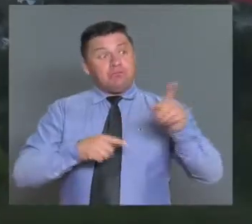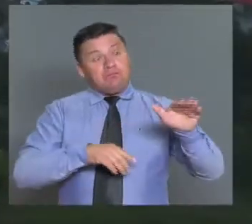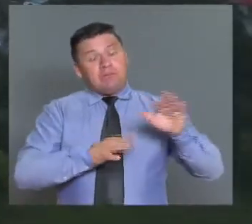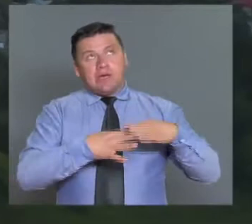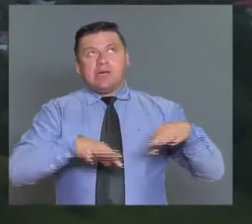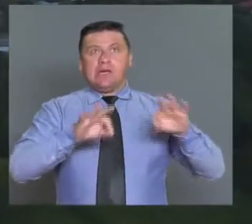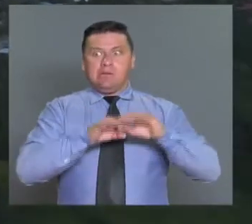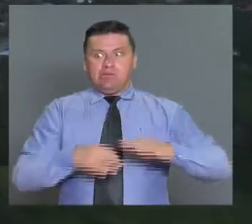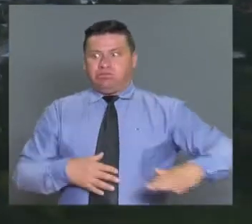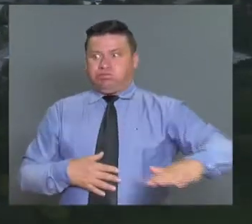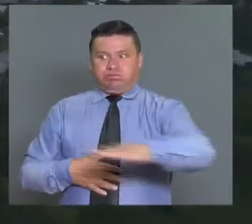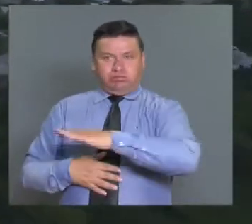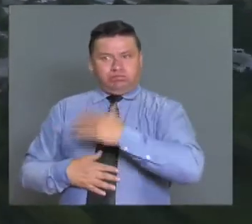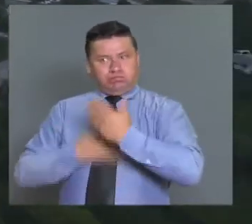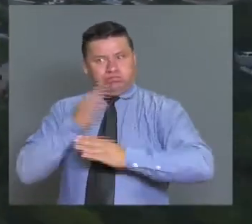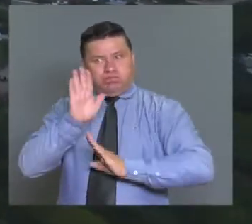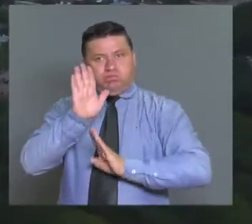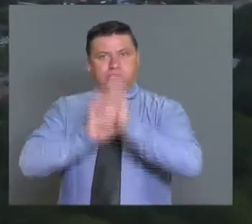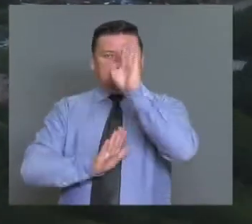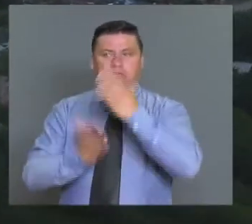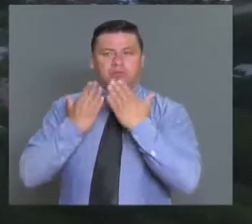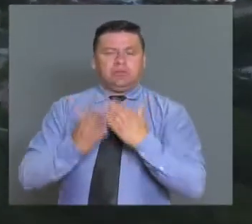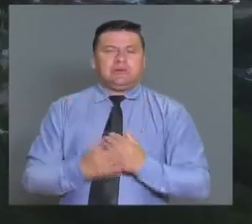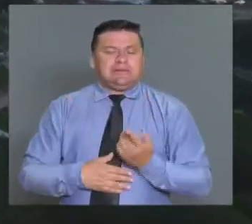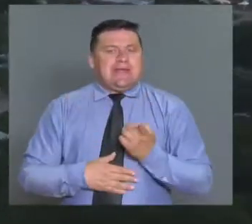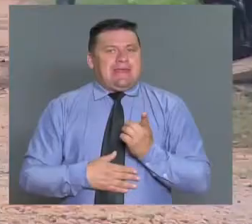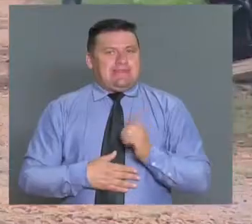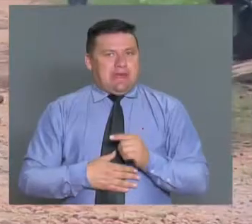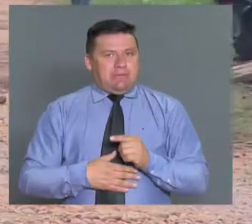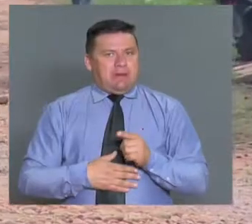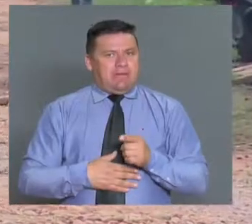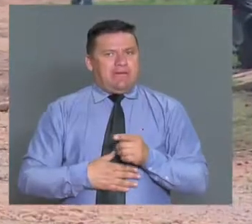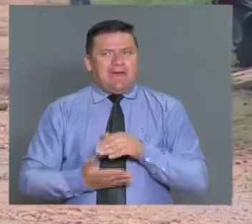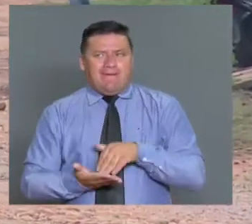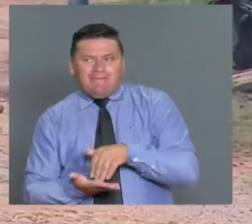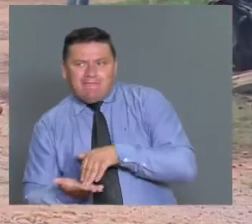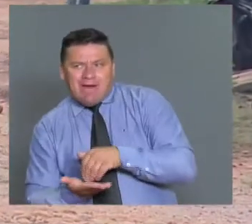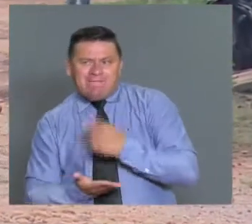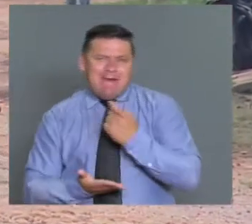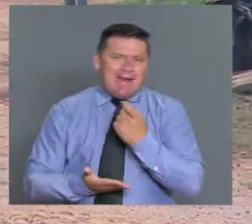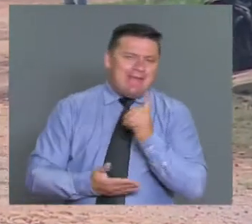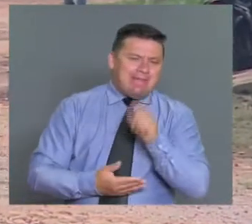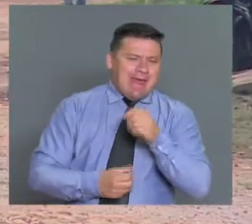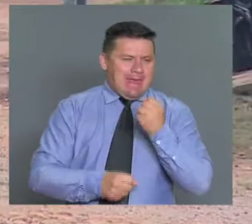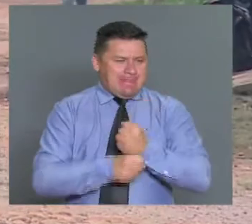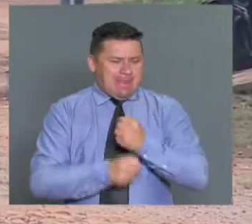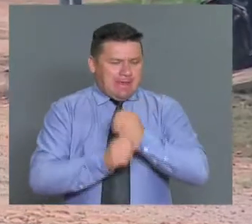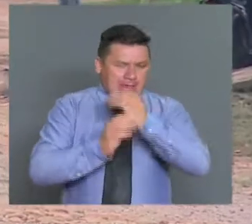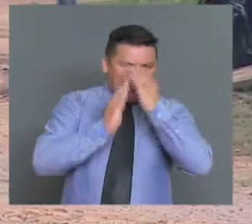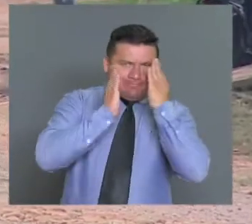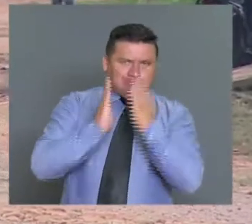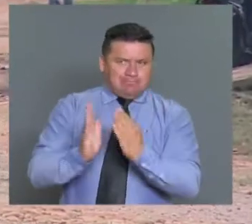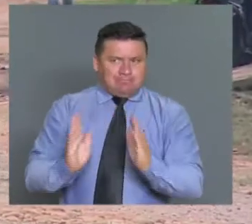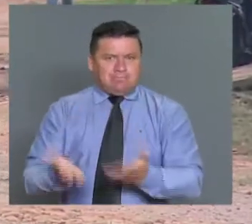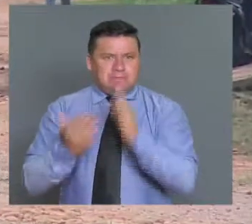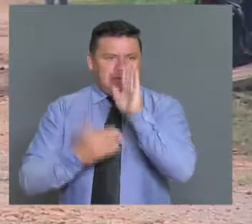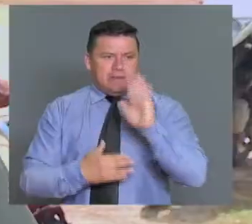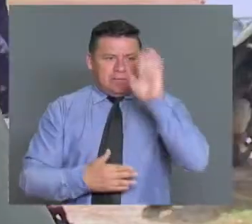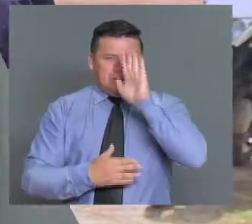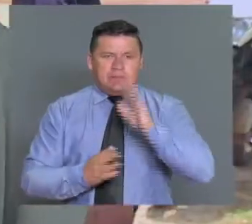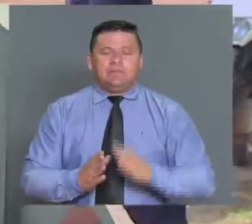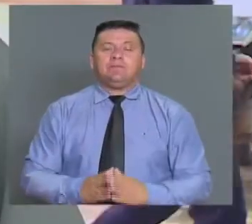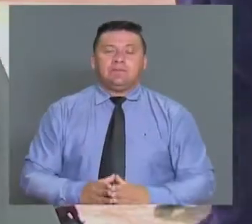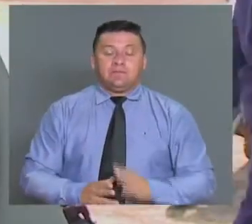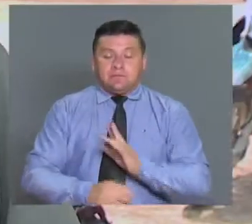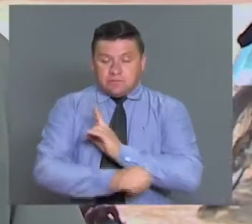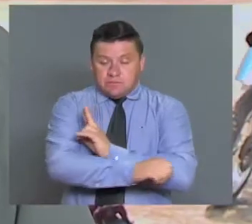importancia de esta región como eje de progreso para el país y también comenta las falencias en que se deben trabajar para potenciar a este departamento.